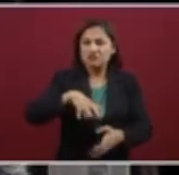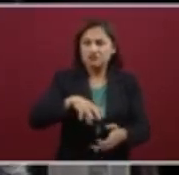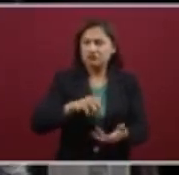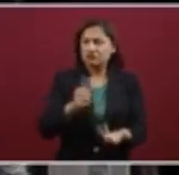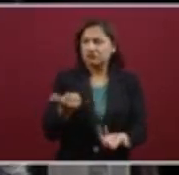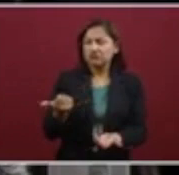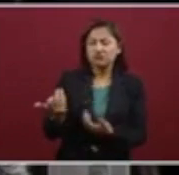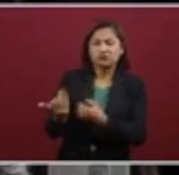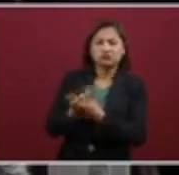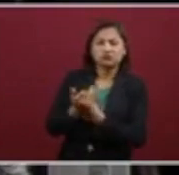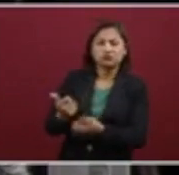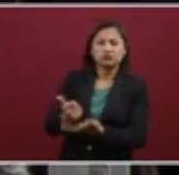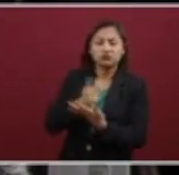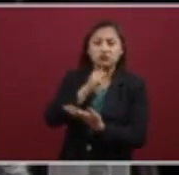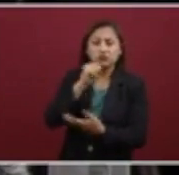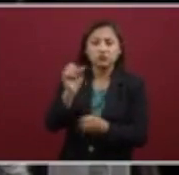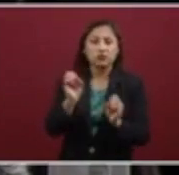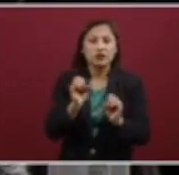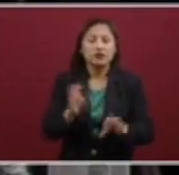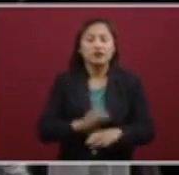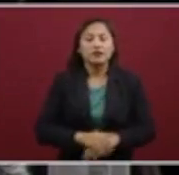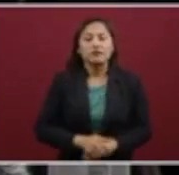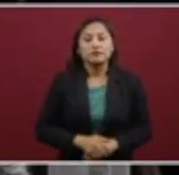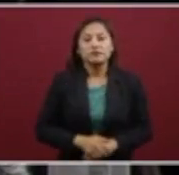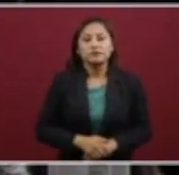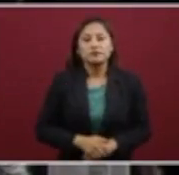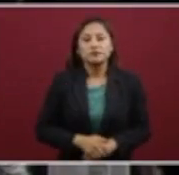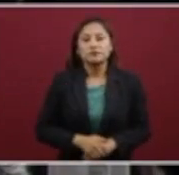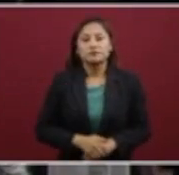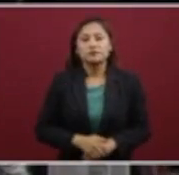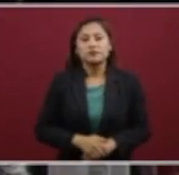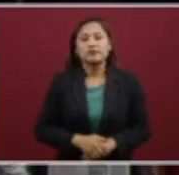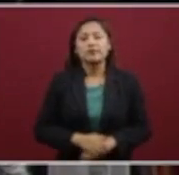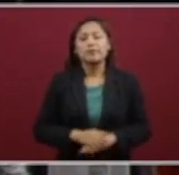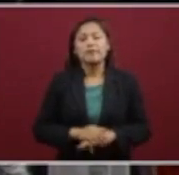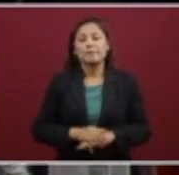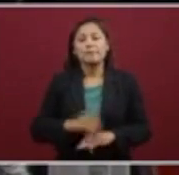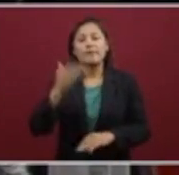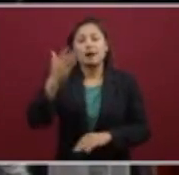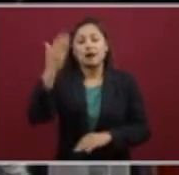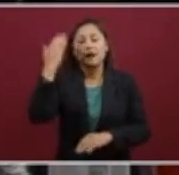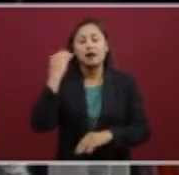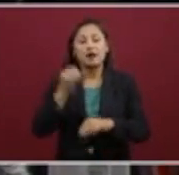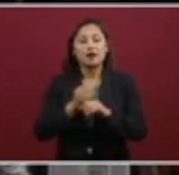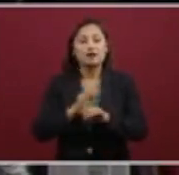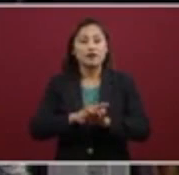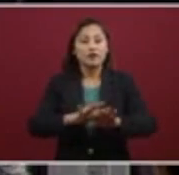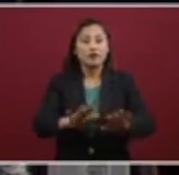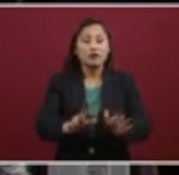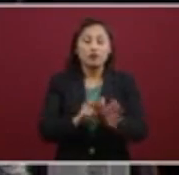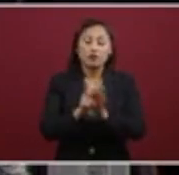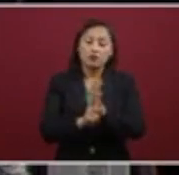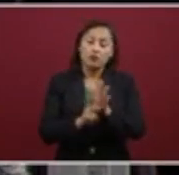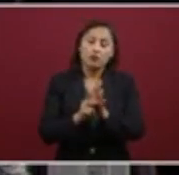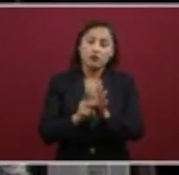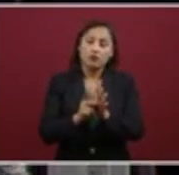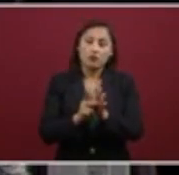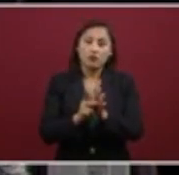más. Está documentado, señor presidente, lo presentamos en un informe, en un reportaje que se